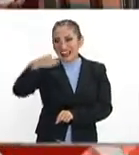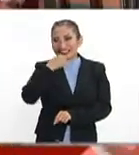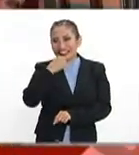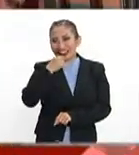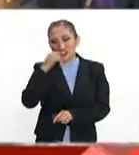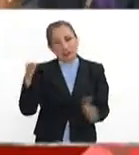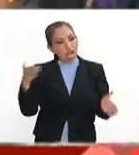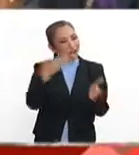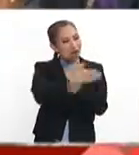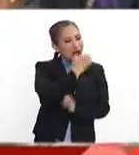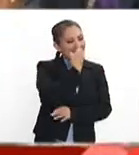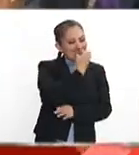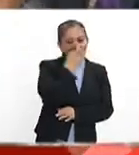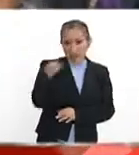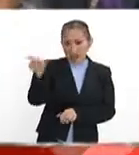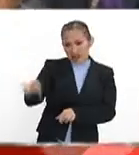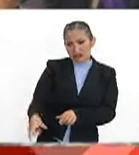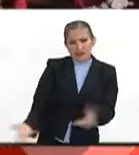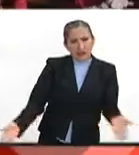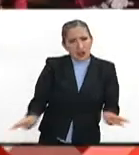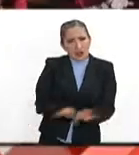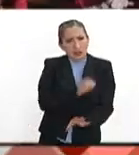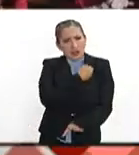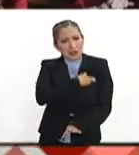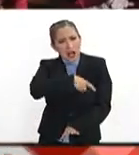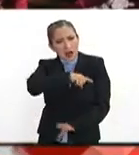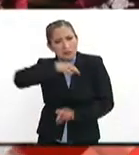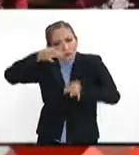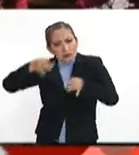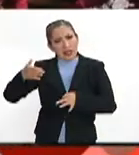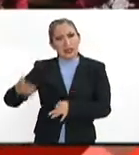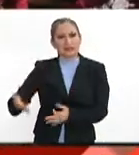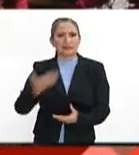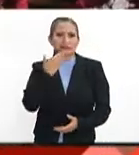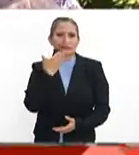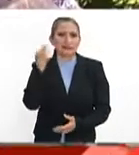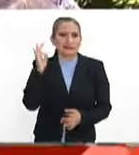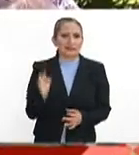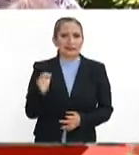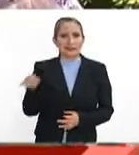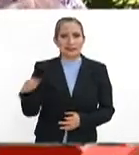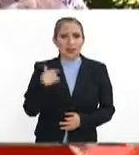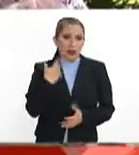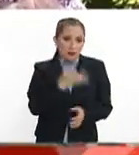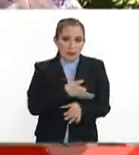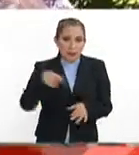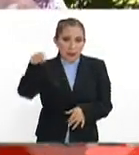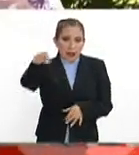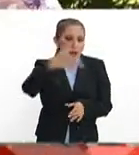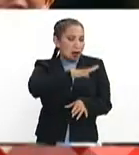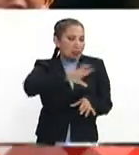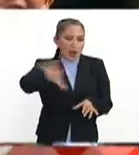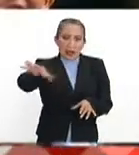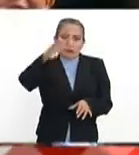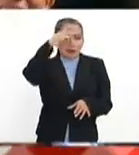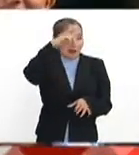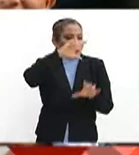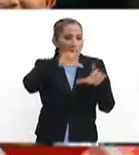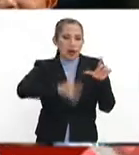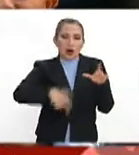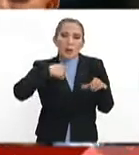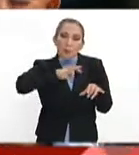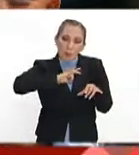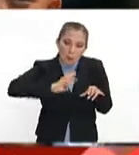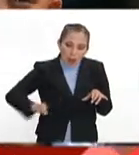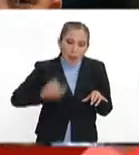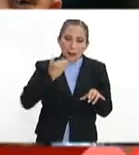niños vayan a la escuela si no van a partir de condiciones de salud buenas y la familia en general en México tenga